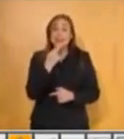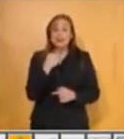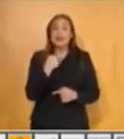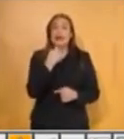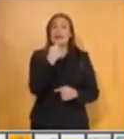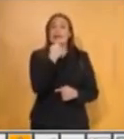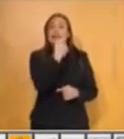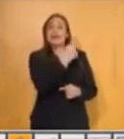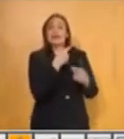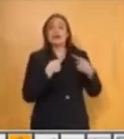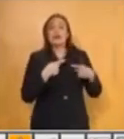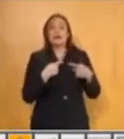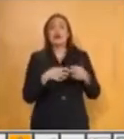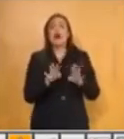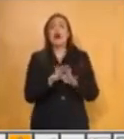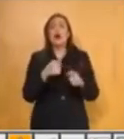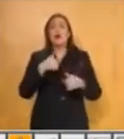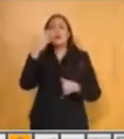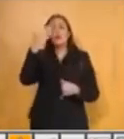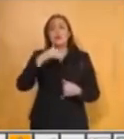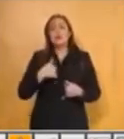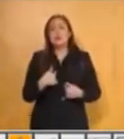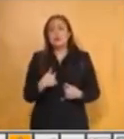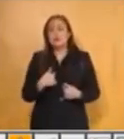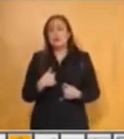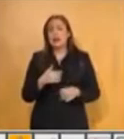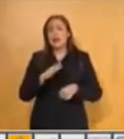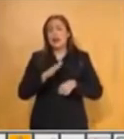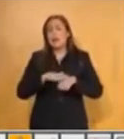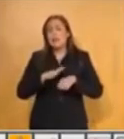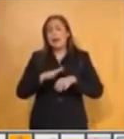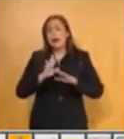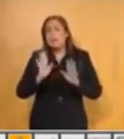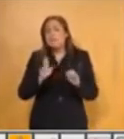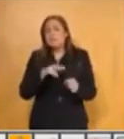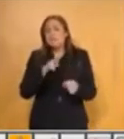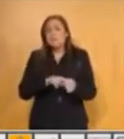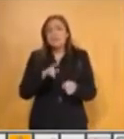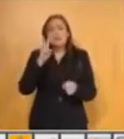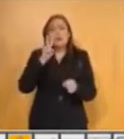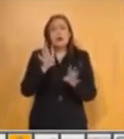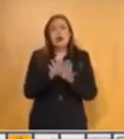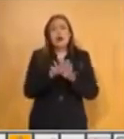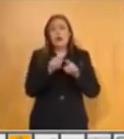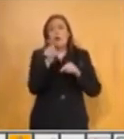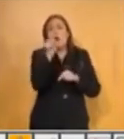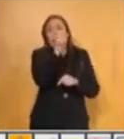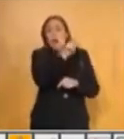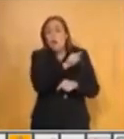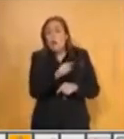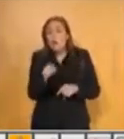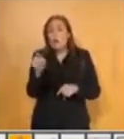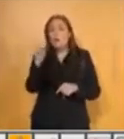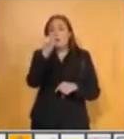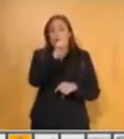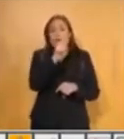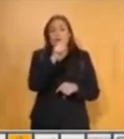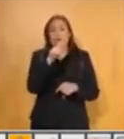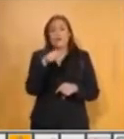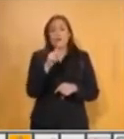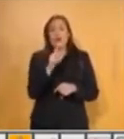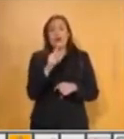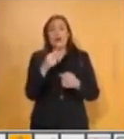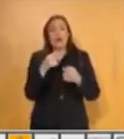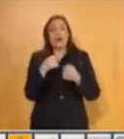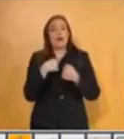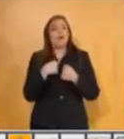voy a identificar? El más clásico es el que está en forma de óvalo, pero lo que a mí me va a identificar, la clave que me